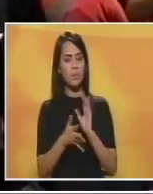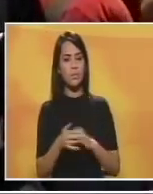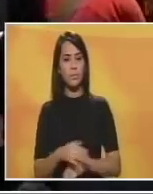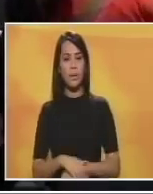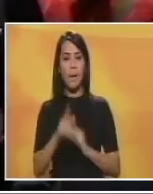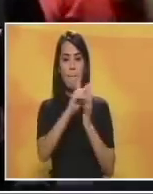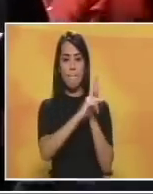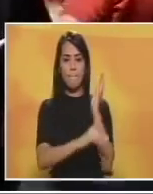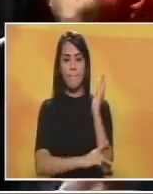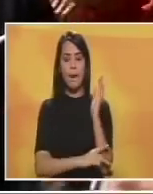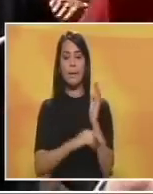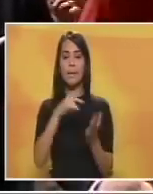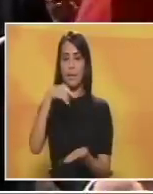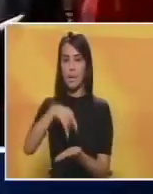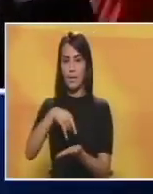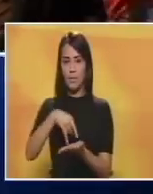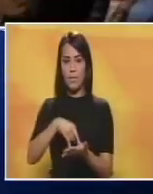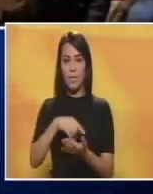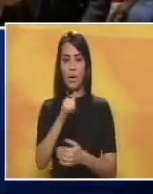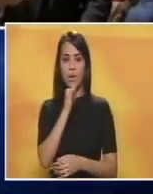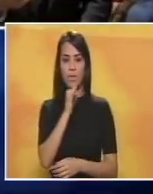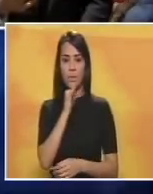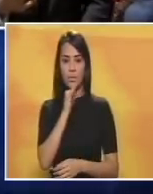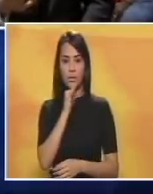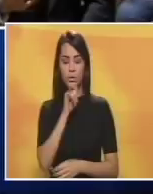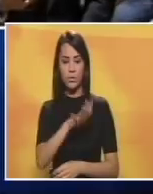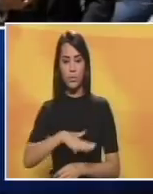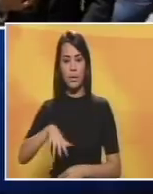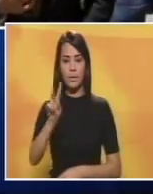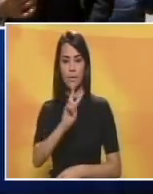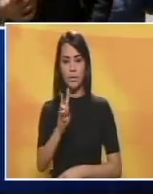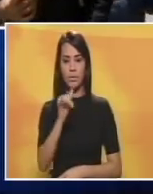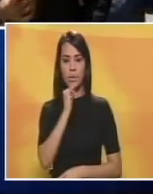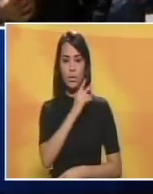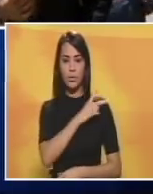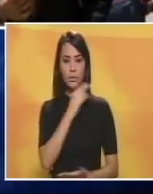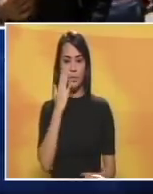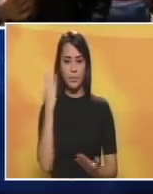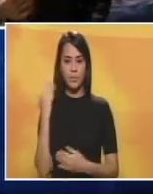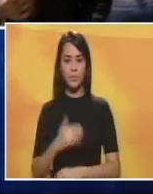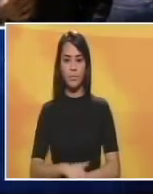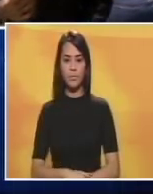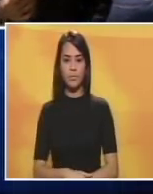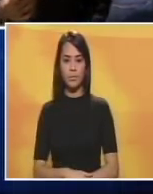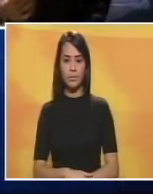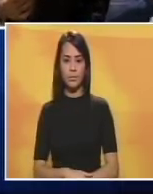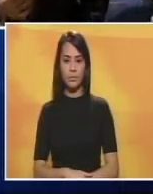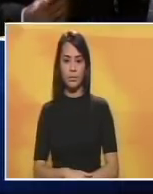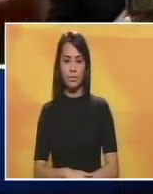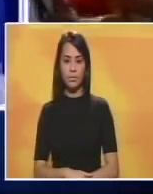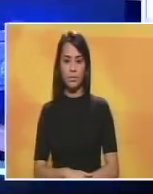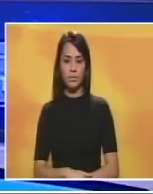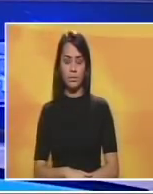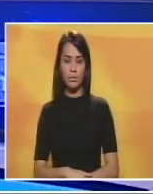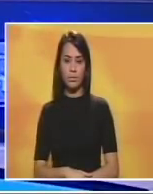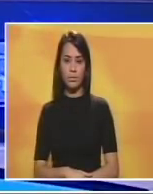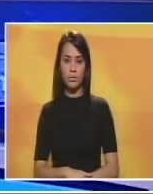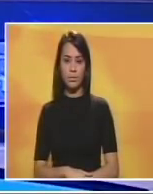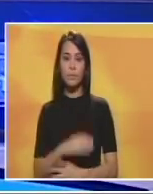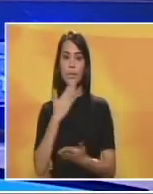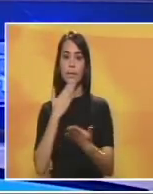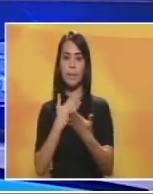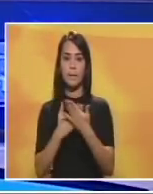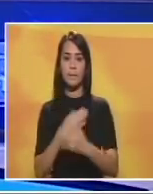hasta Parque Carabobo. Es la información que tenemos a esta hora desde la previsora. Euclides Sotillo, Noticiero Previsión.